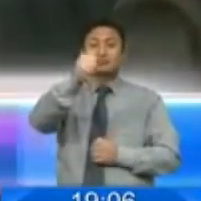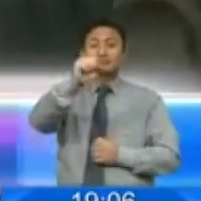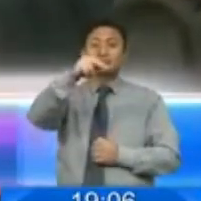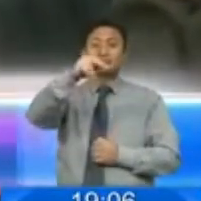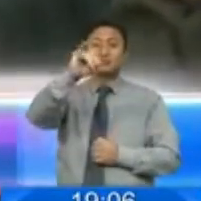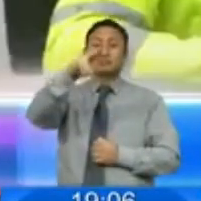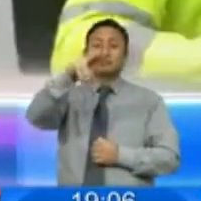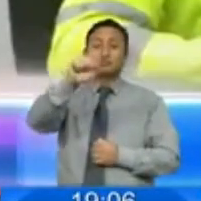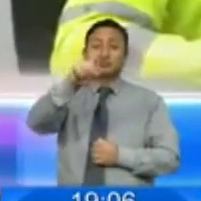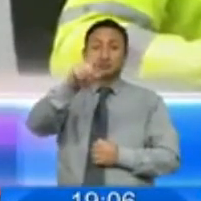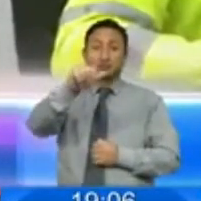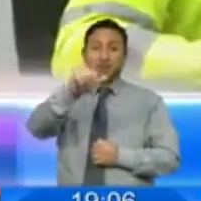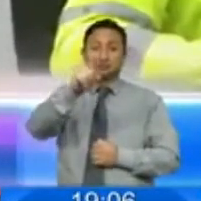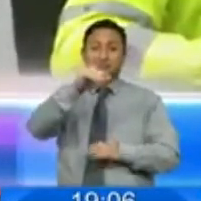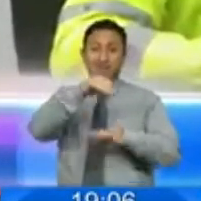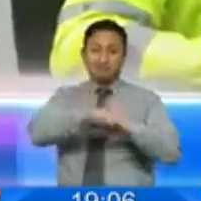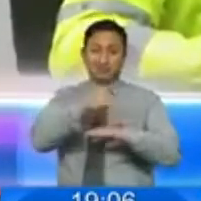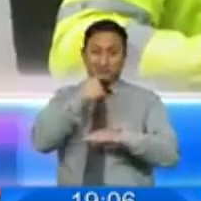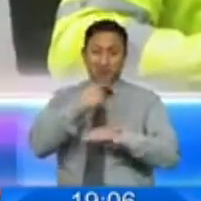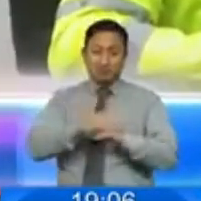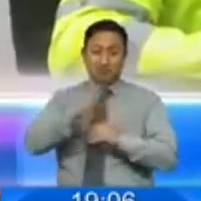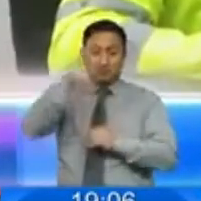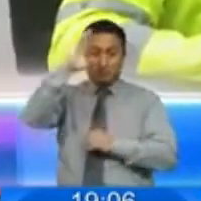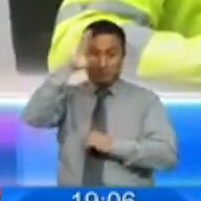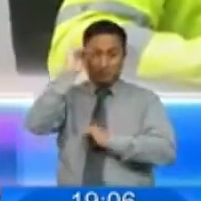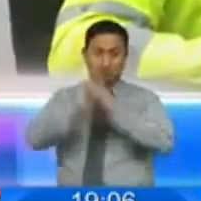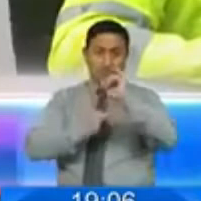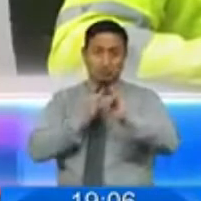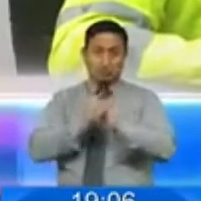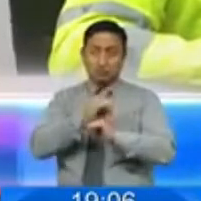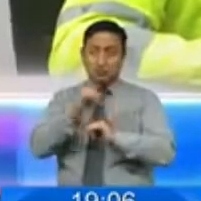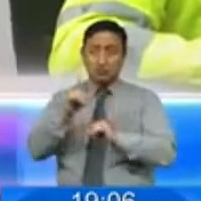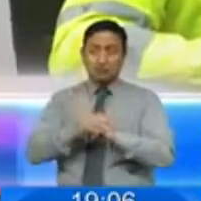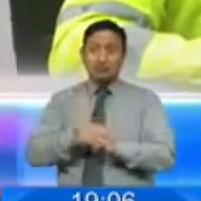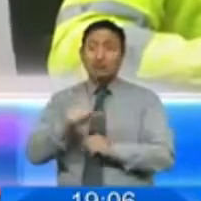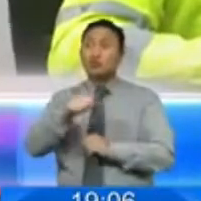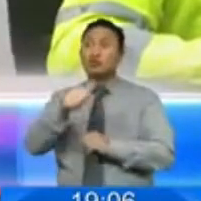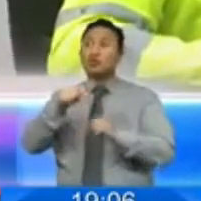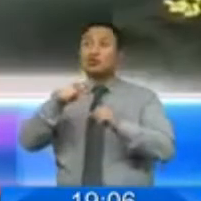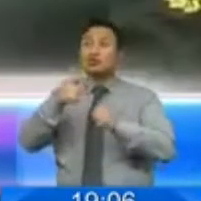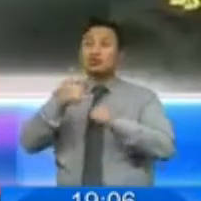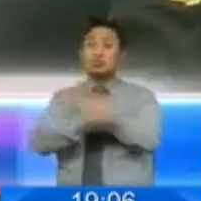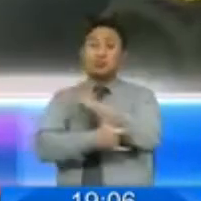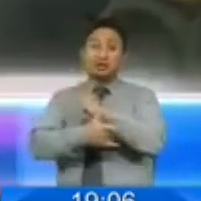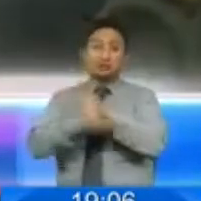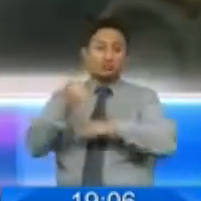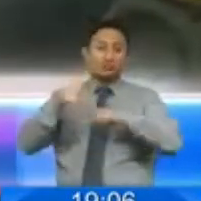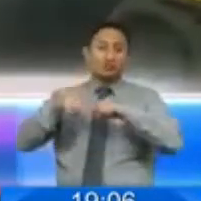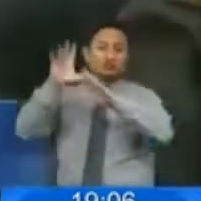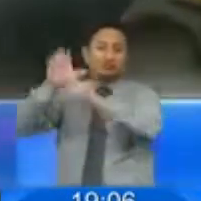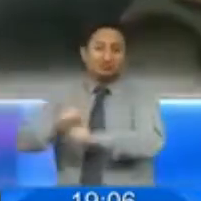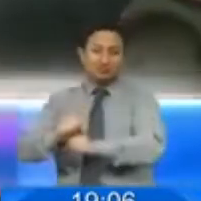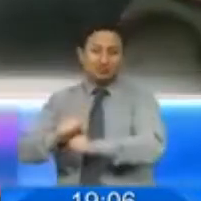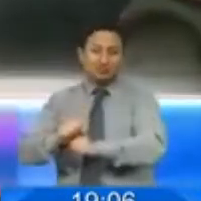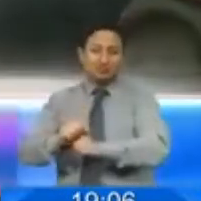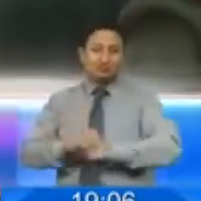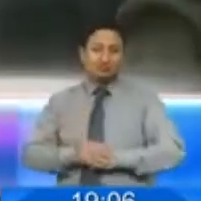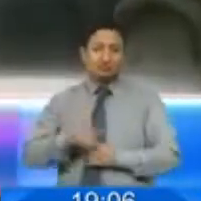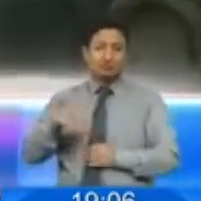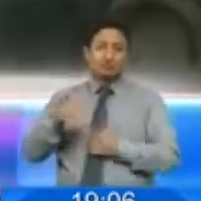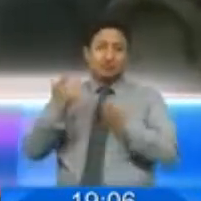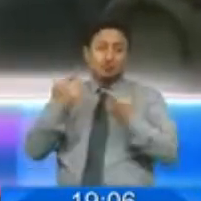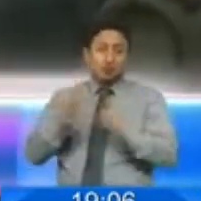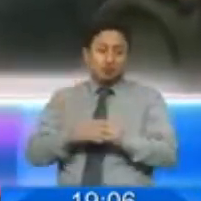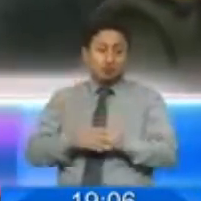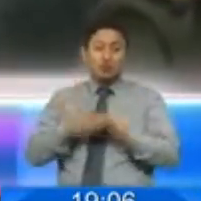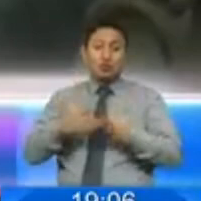horas de la tarde que la respuesta de Interpol impide que Rafael Correa sea detenido en otras naciones. Rafael Correa Delgado puede circular